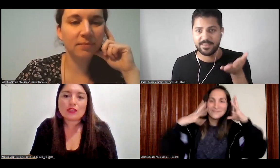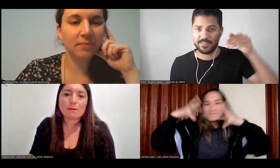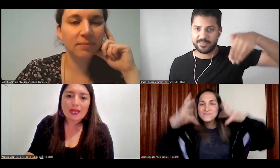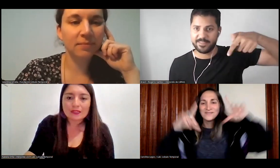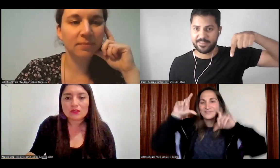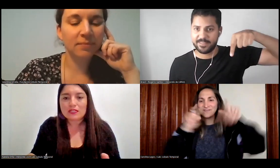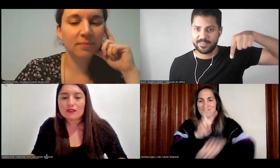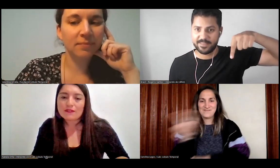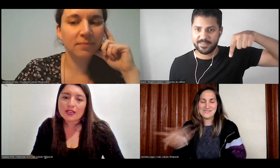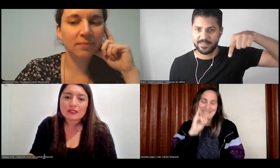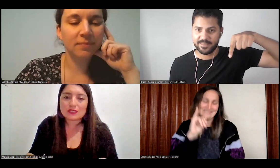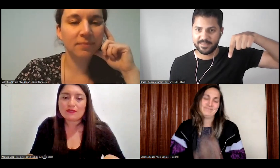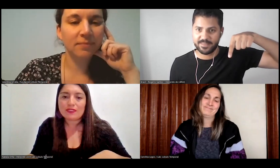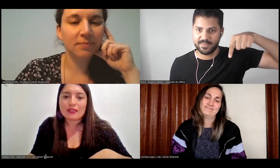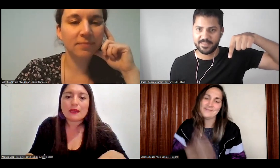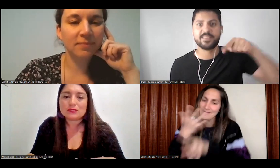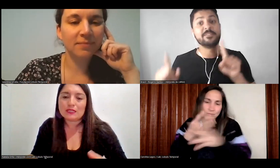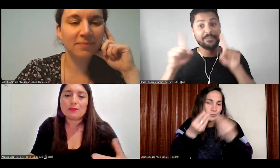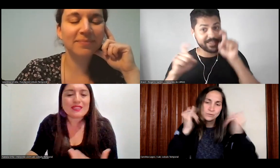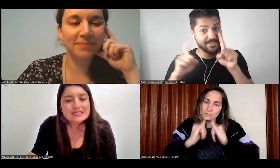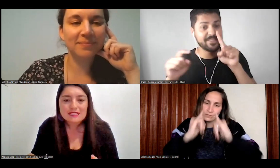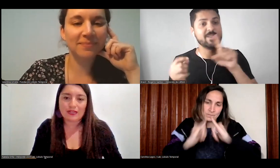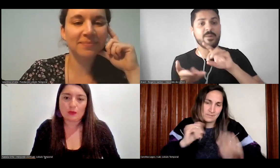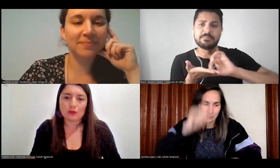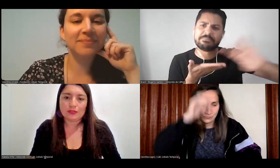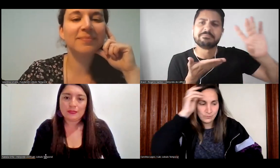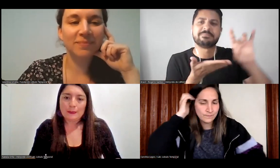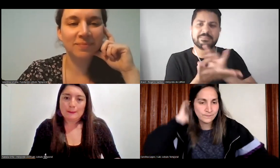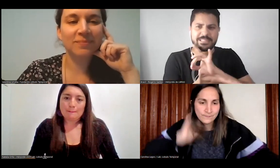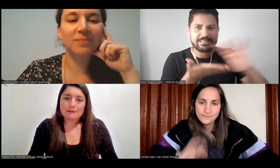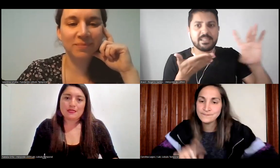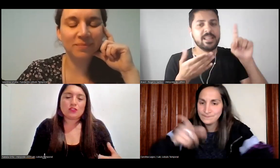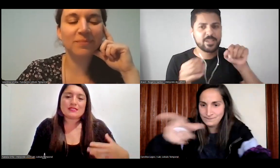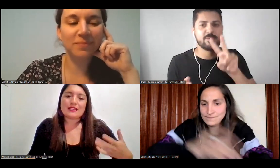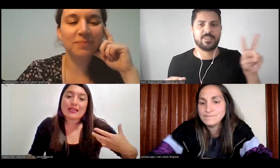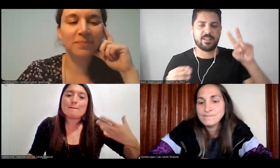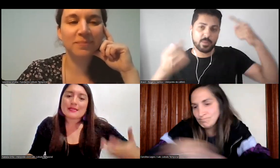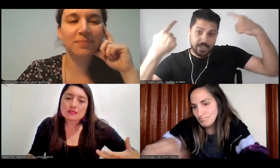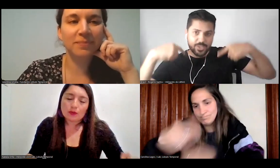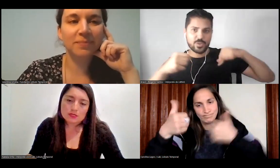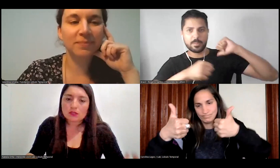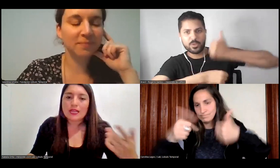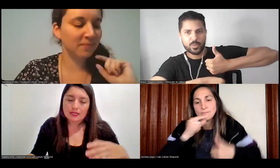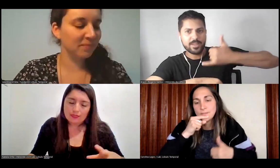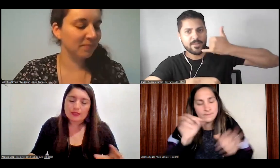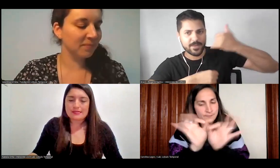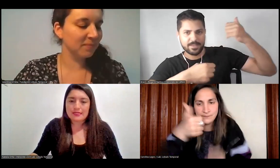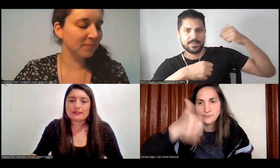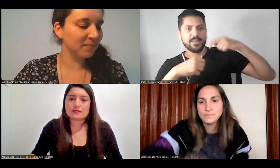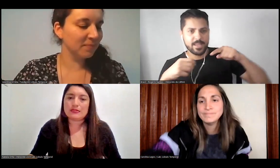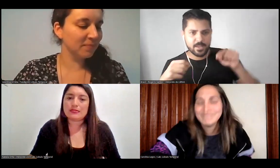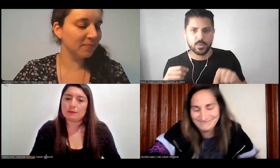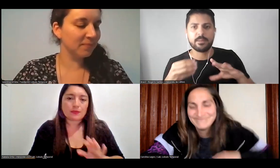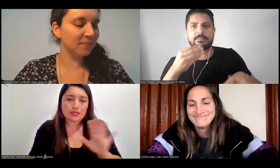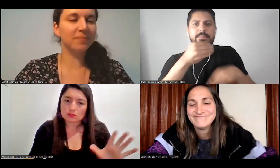mensaje que estoy enviando y que va viajando a través del espacio, el tiempo, y ese es el vernáculo, ¿sí? Donde se agrega más información a la idea que se